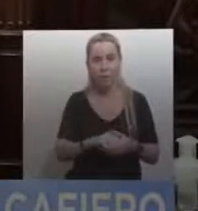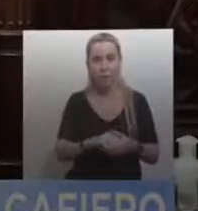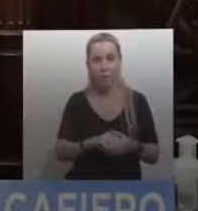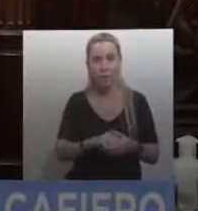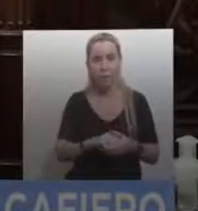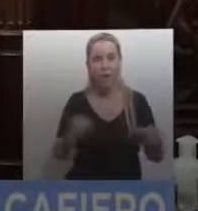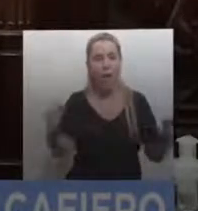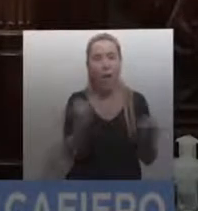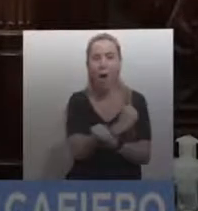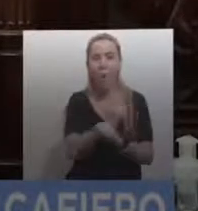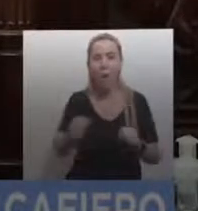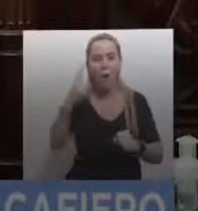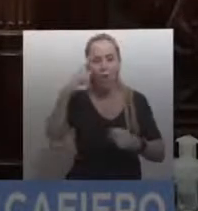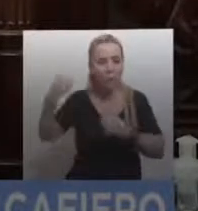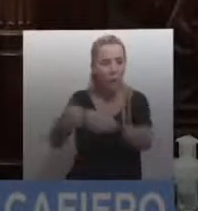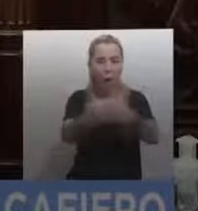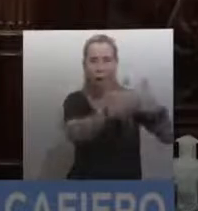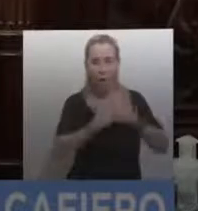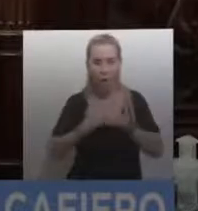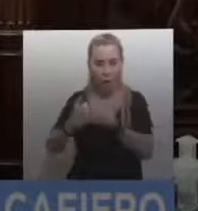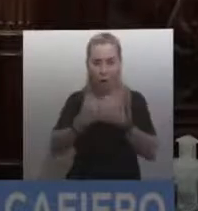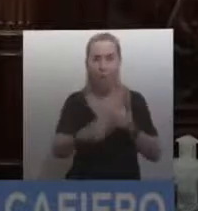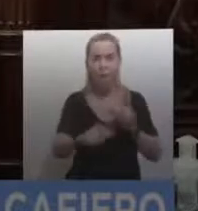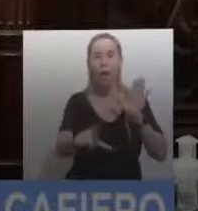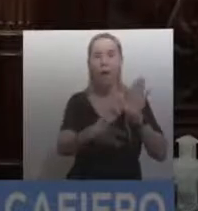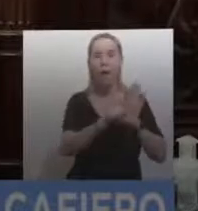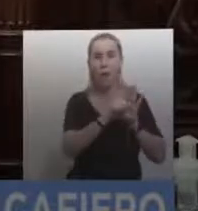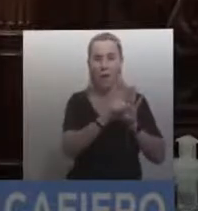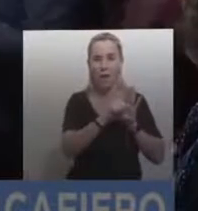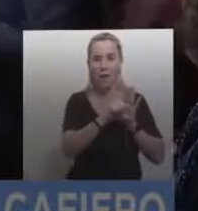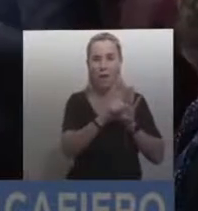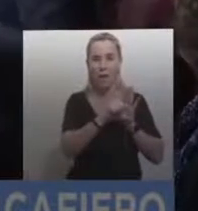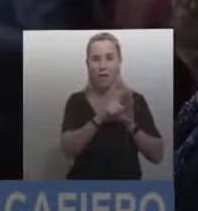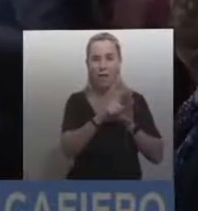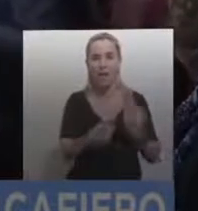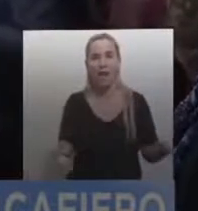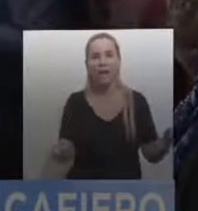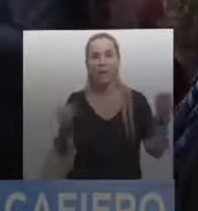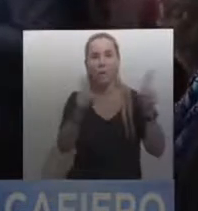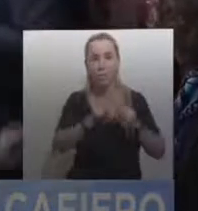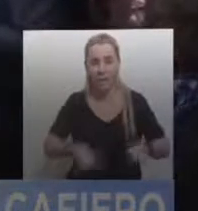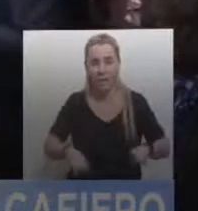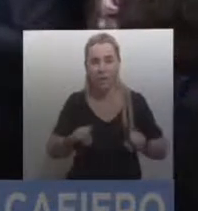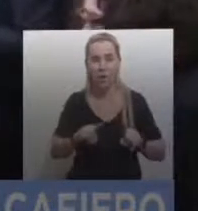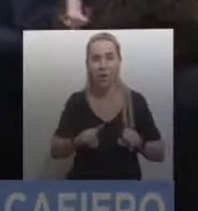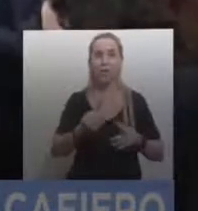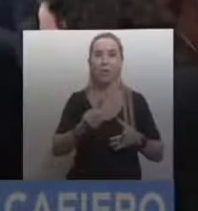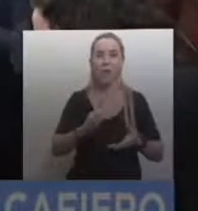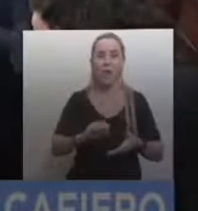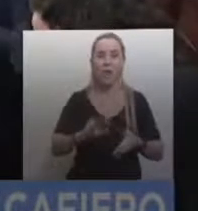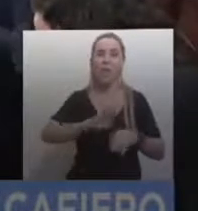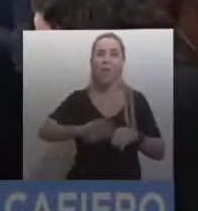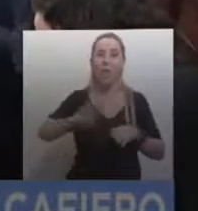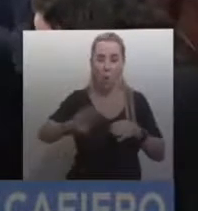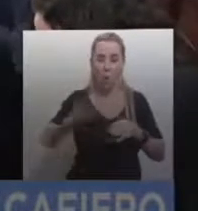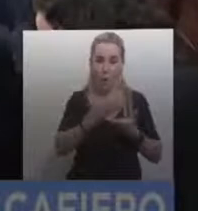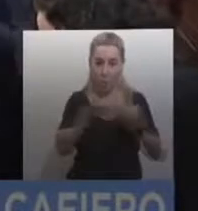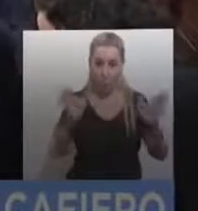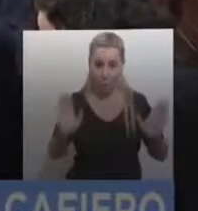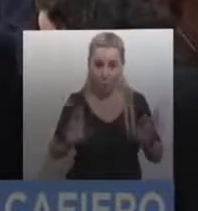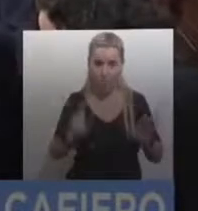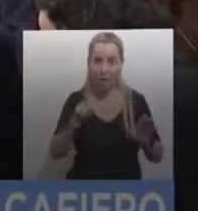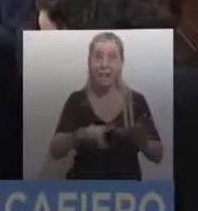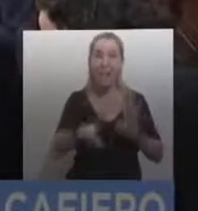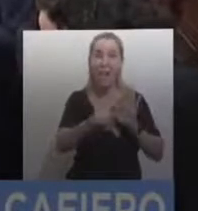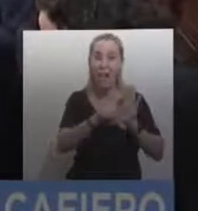que se haya aprobado por unanimidad la ley de restauración de la sostenibilidad de la deuda pública. Esa ley se